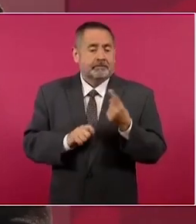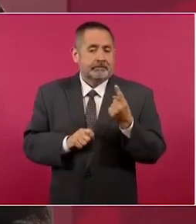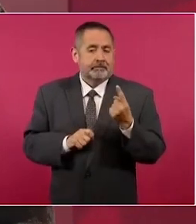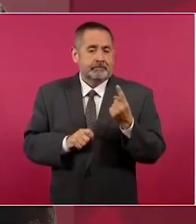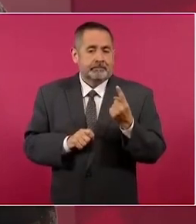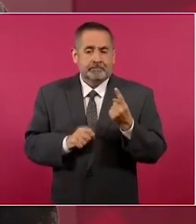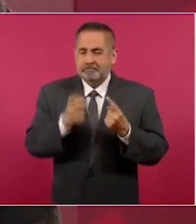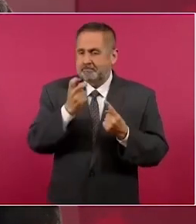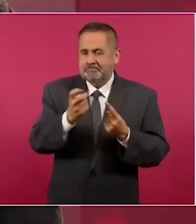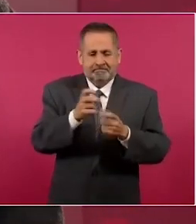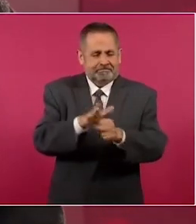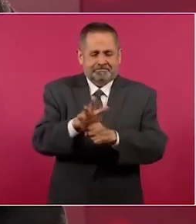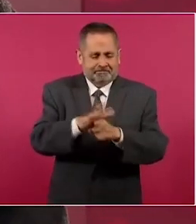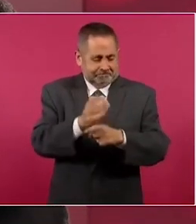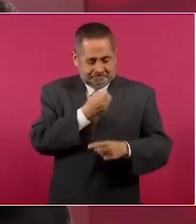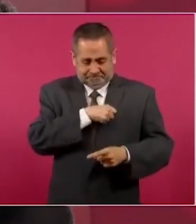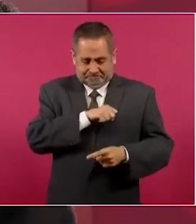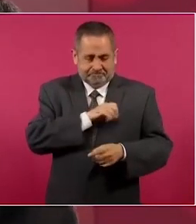con eso tenemos,